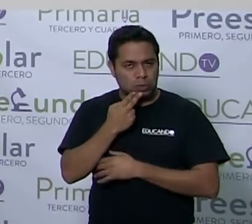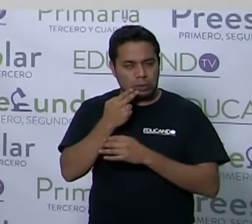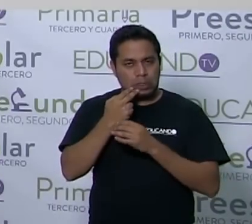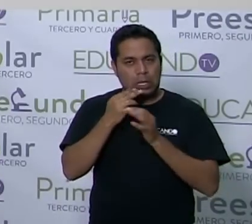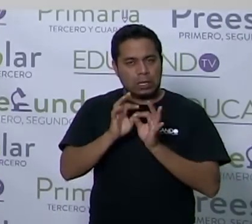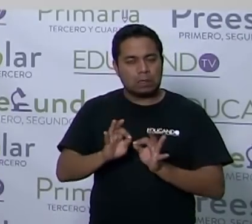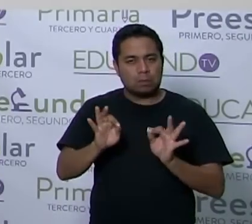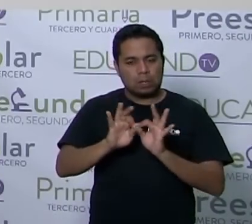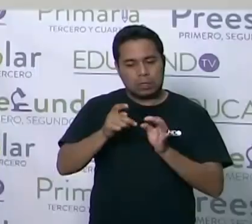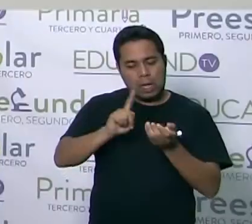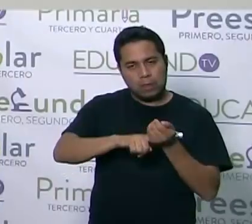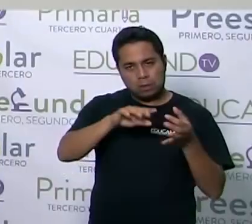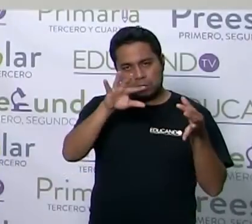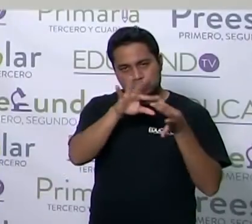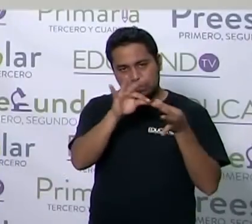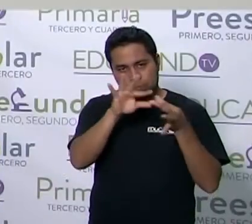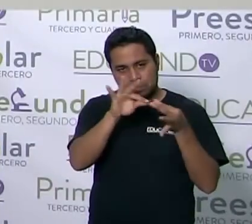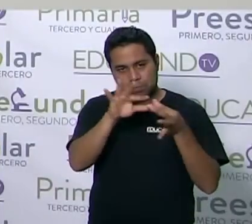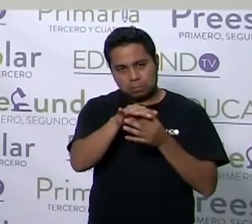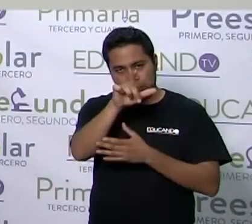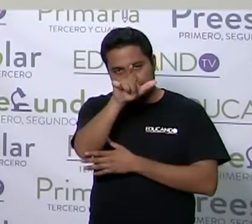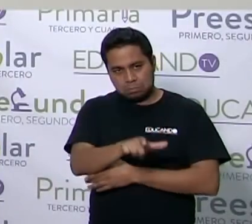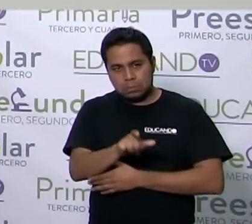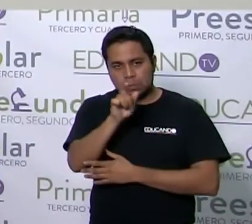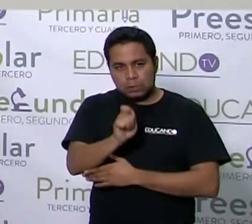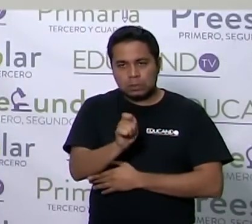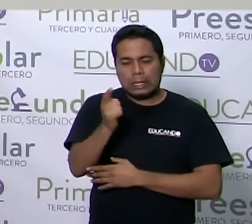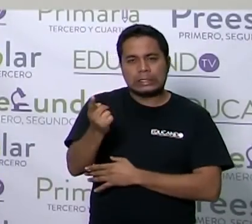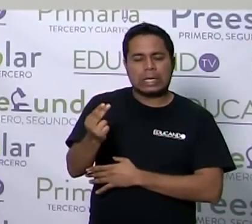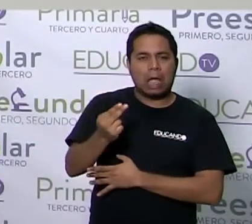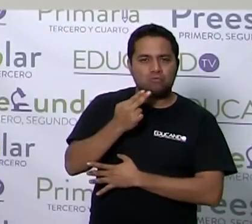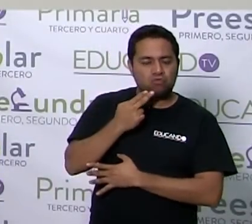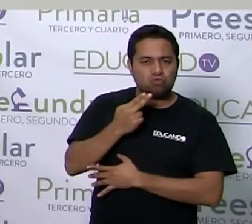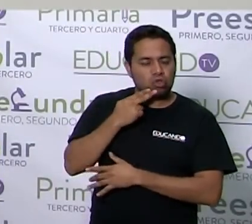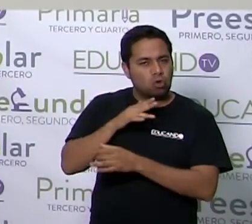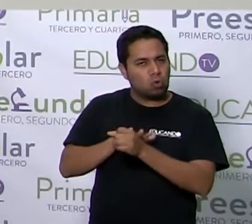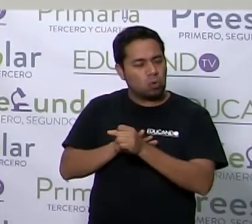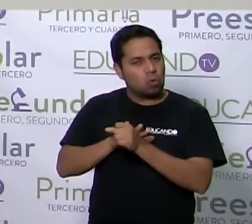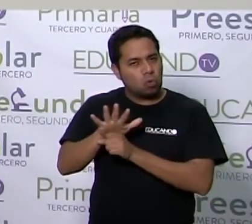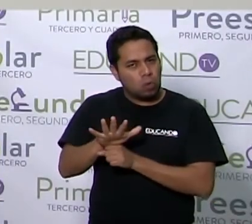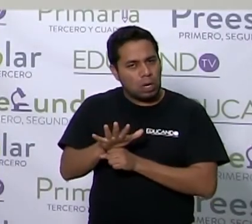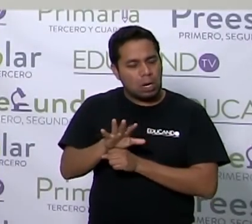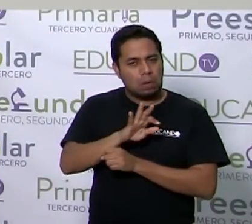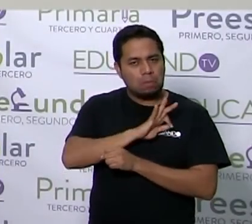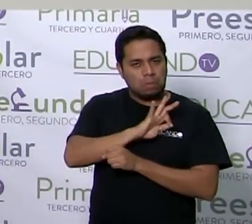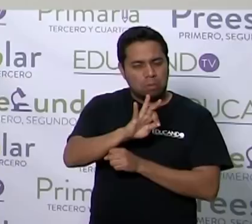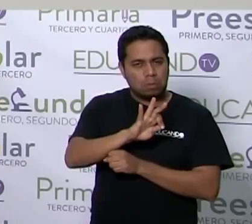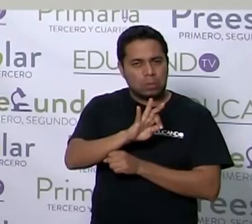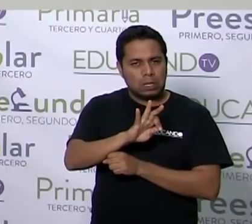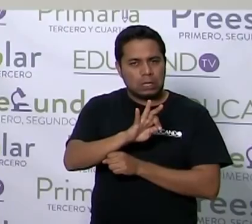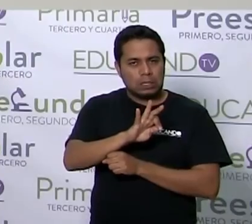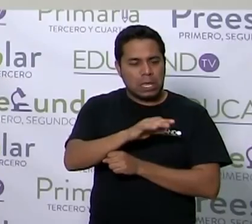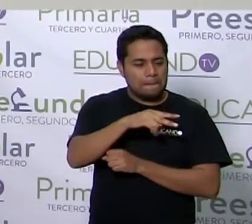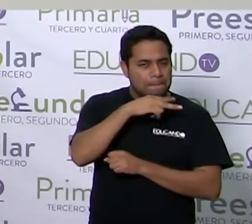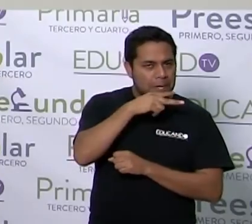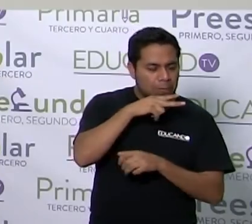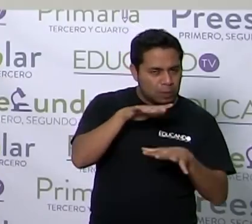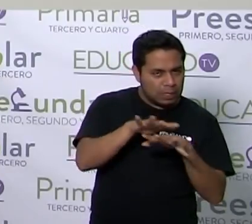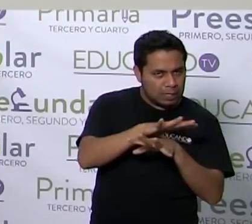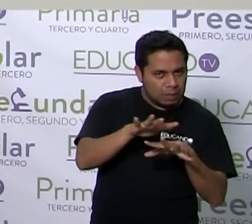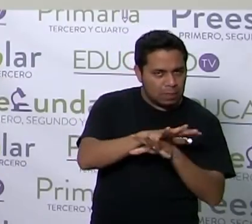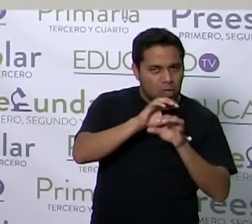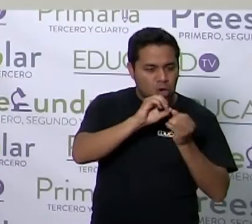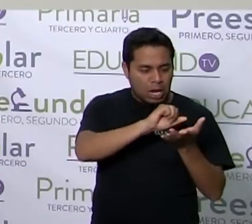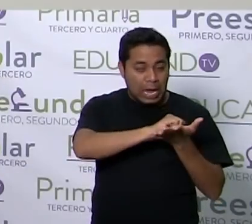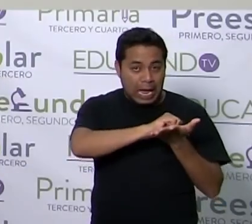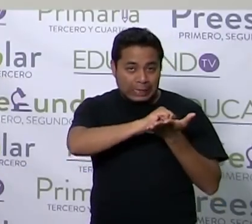dentro de la narración. Esa función que ellos tienen es modificar al verbo o al